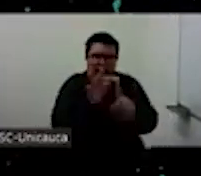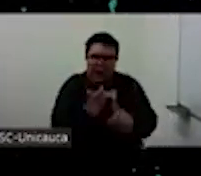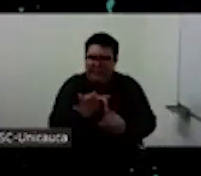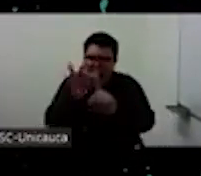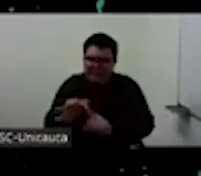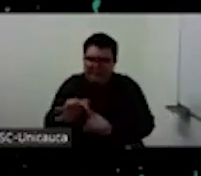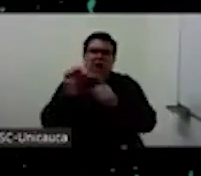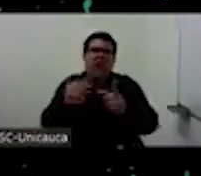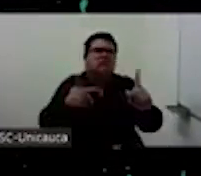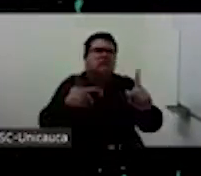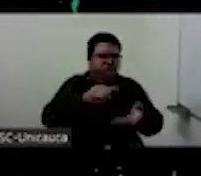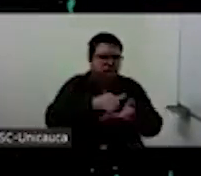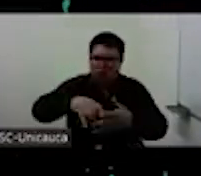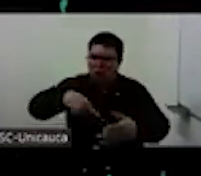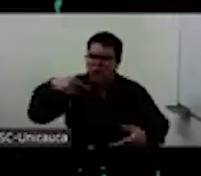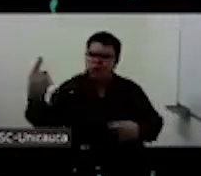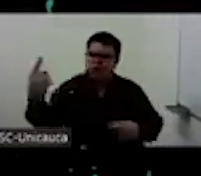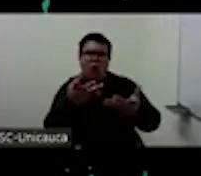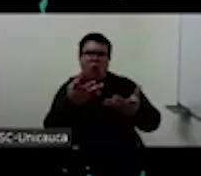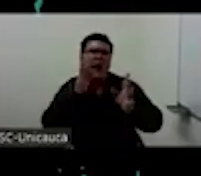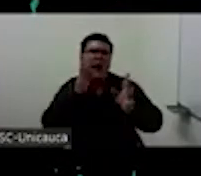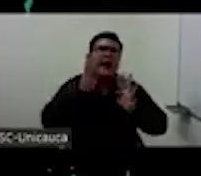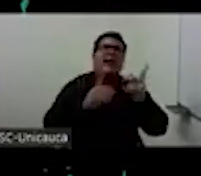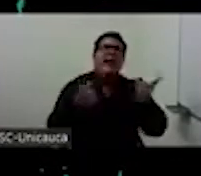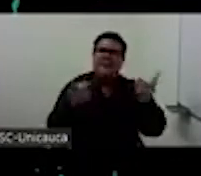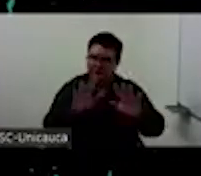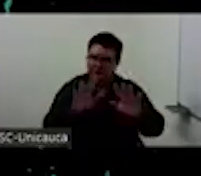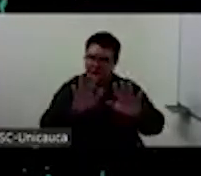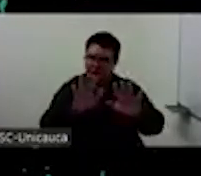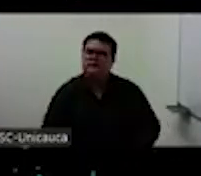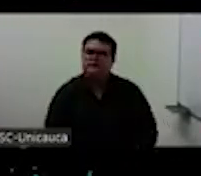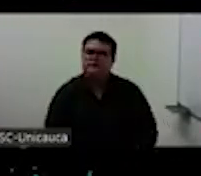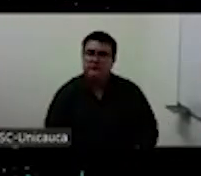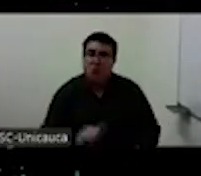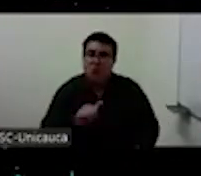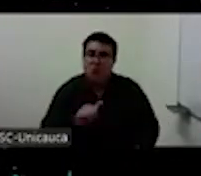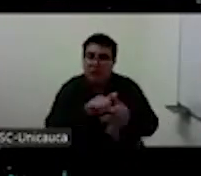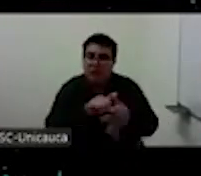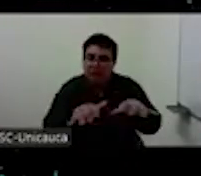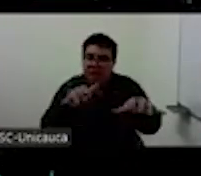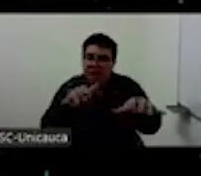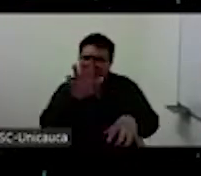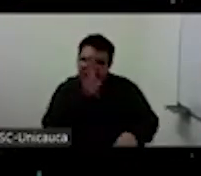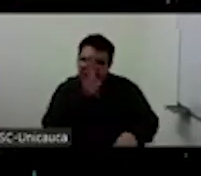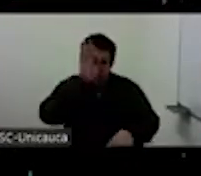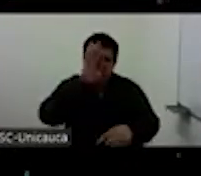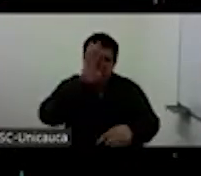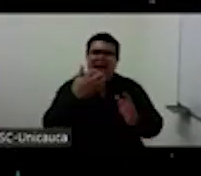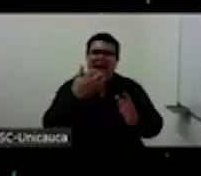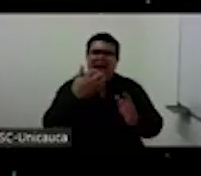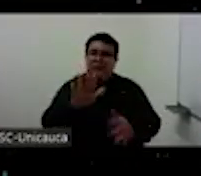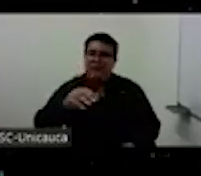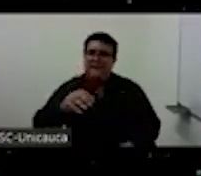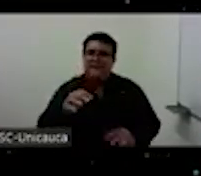hacia el carácter ornamental. Entonces, esta tradición textil del pueblo mapuche se remonta a